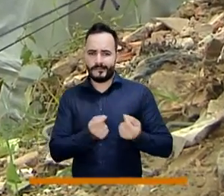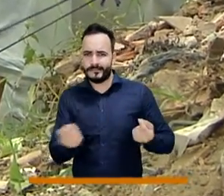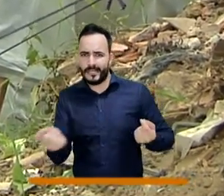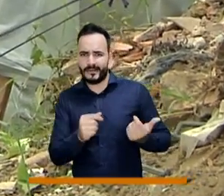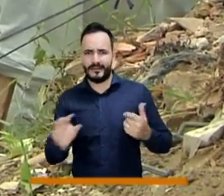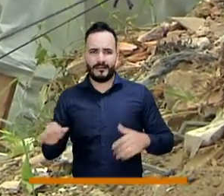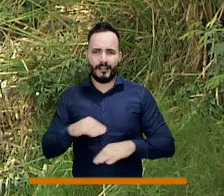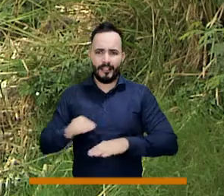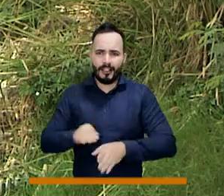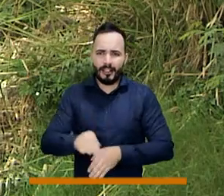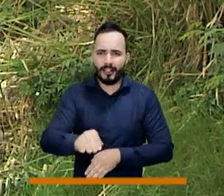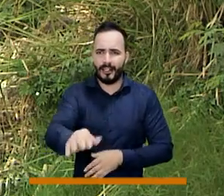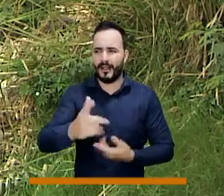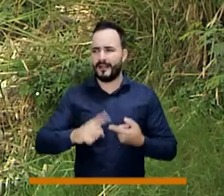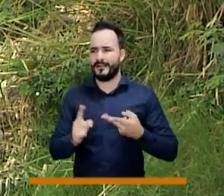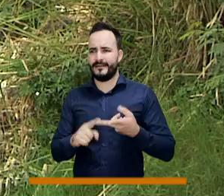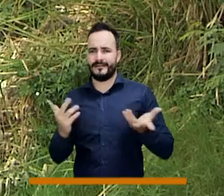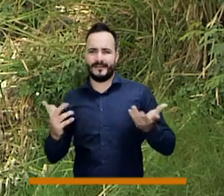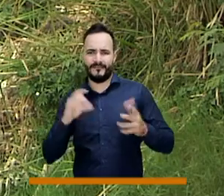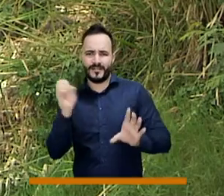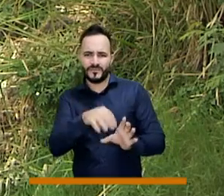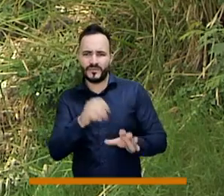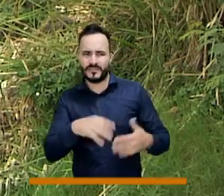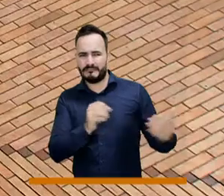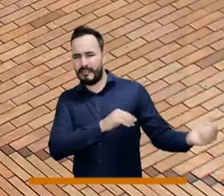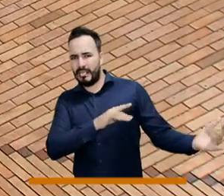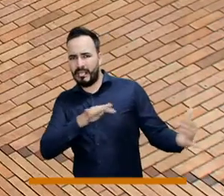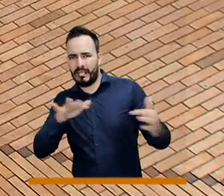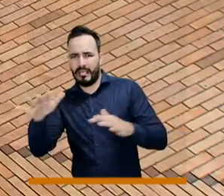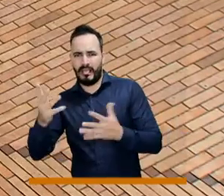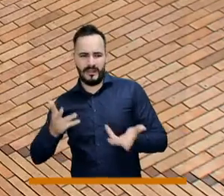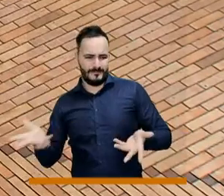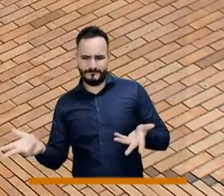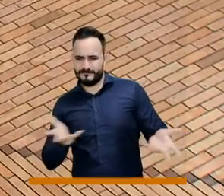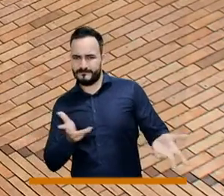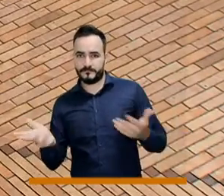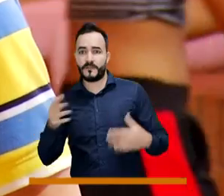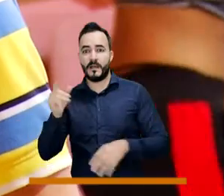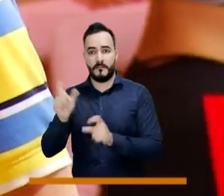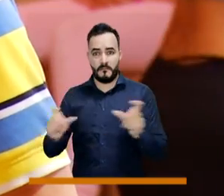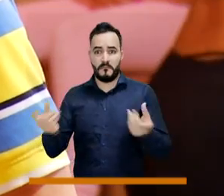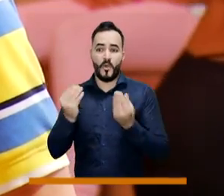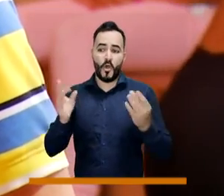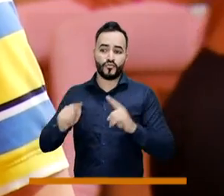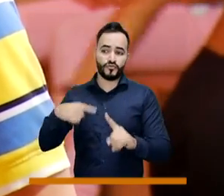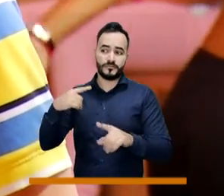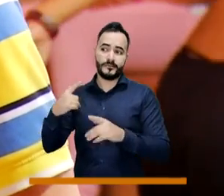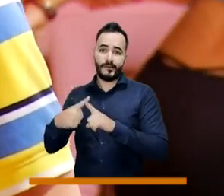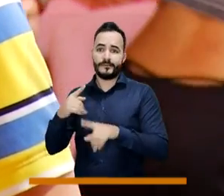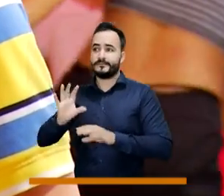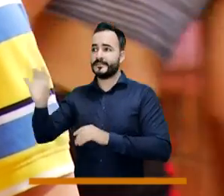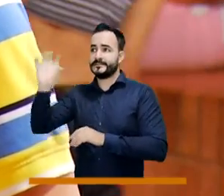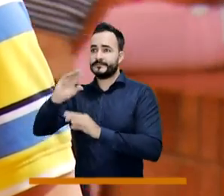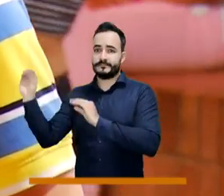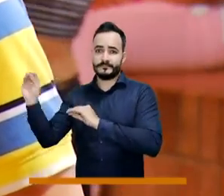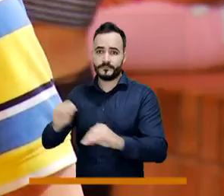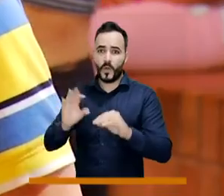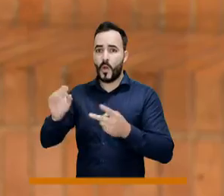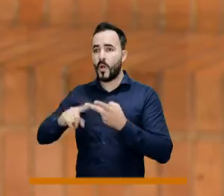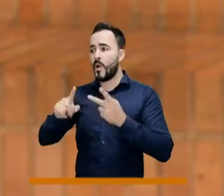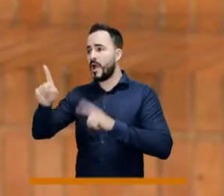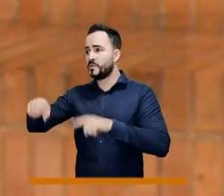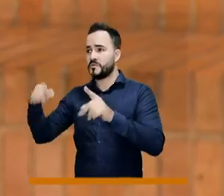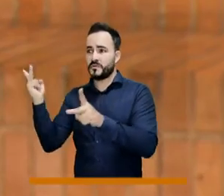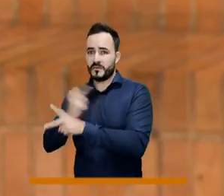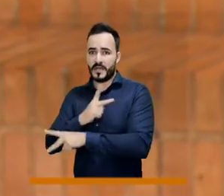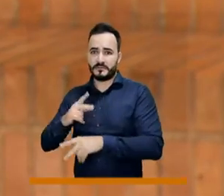basuras, con todas las dificultades de una situación como la que estamos describiendo. Eran de su mayoría familias desplazadas que llegaban, como usted lo dice,